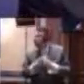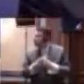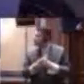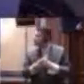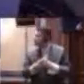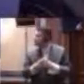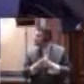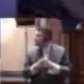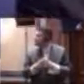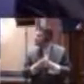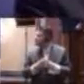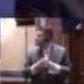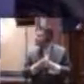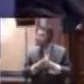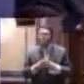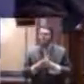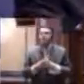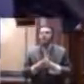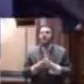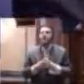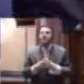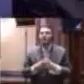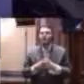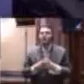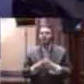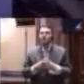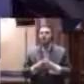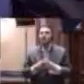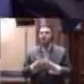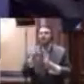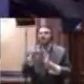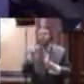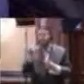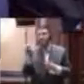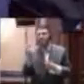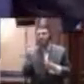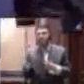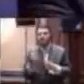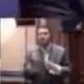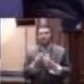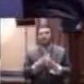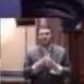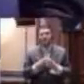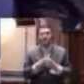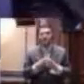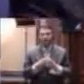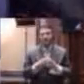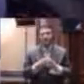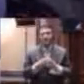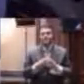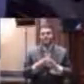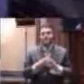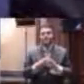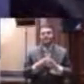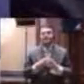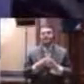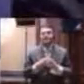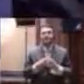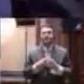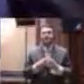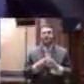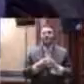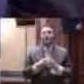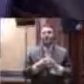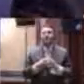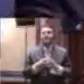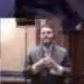Señala cuál es el número de ciudadanos que deben estar afiliados a la